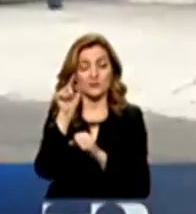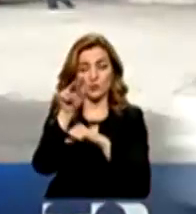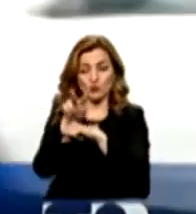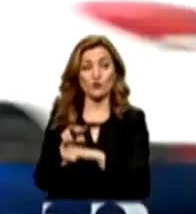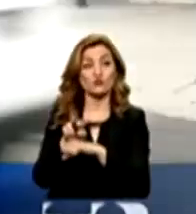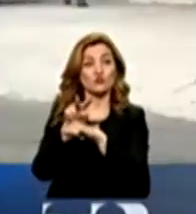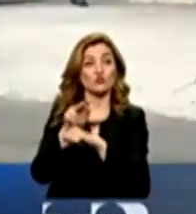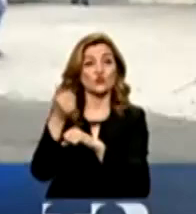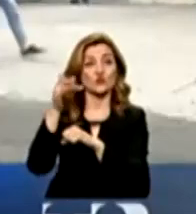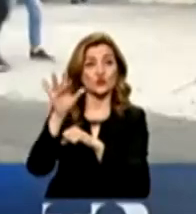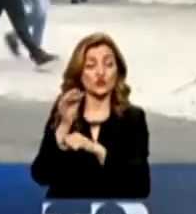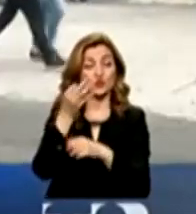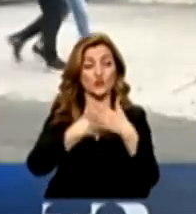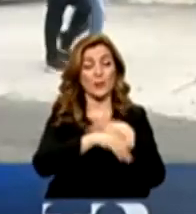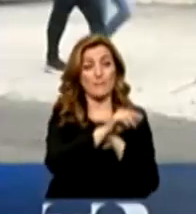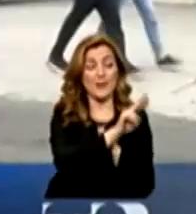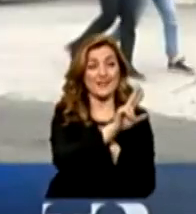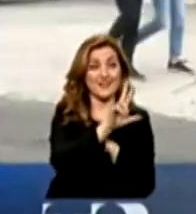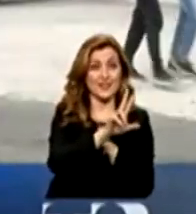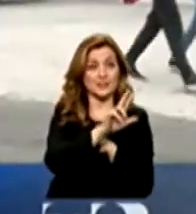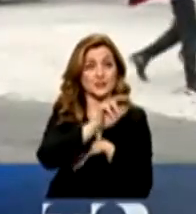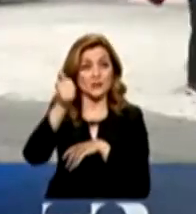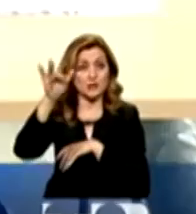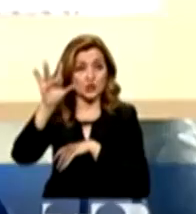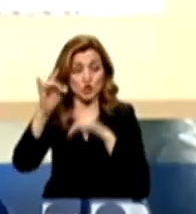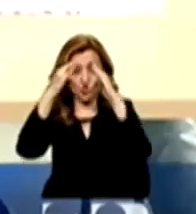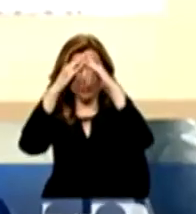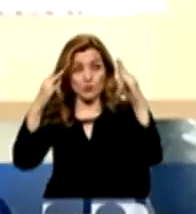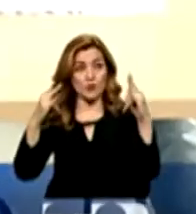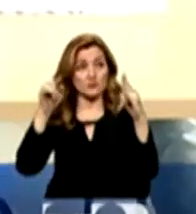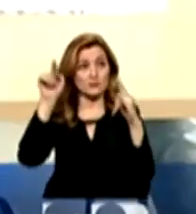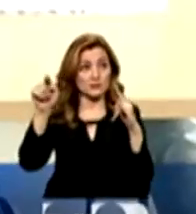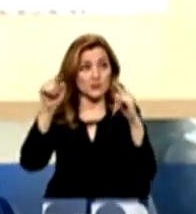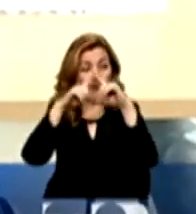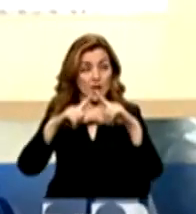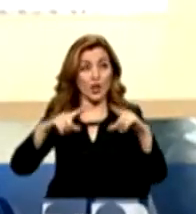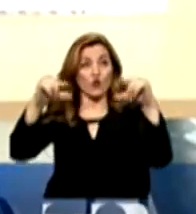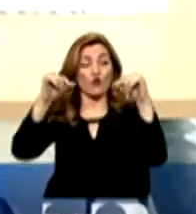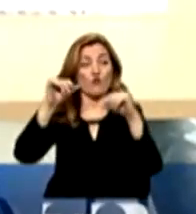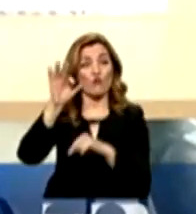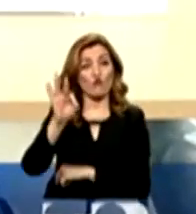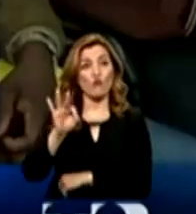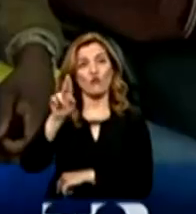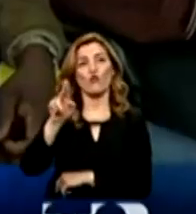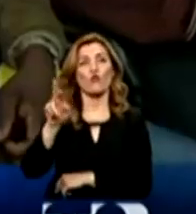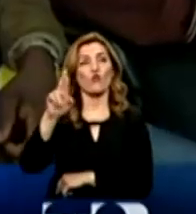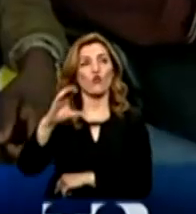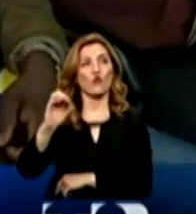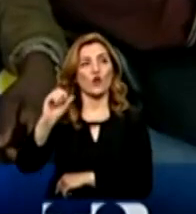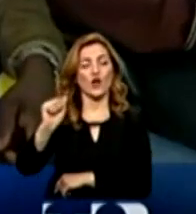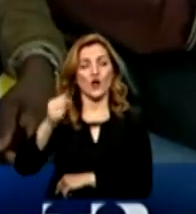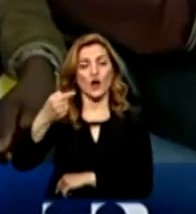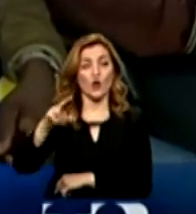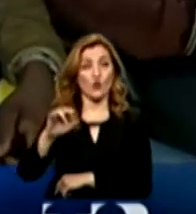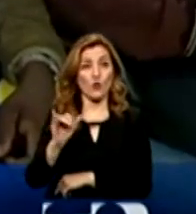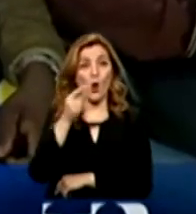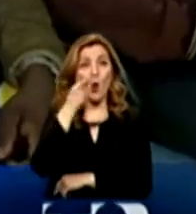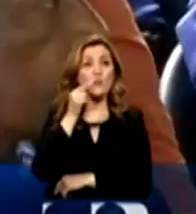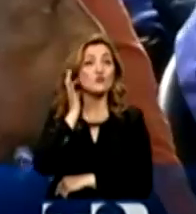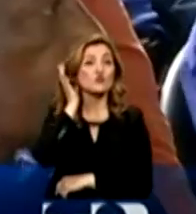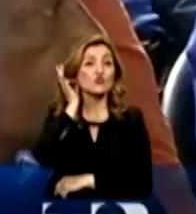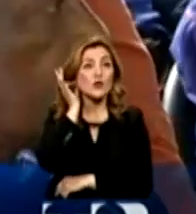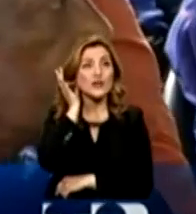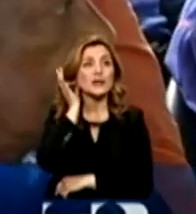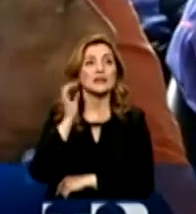de 18 de los 23 campamentos de la empresa de capital japonesa Furukawa, constató que un centenar de hombres, mujeres